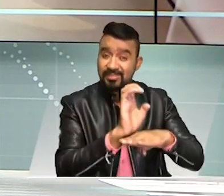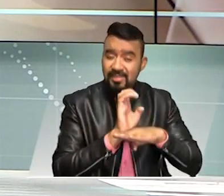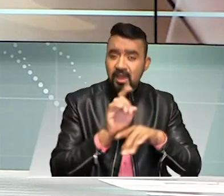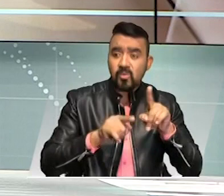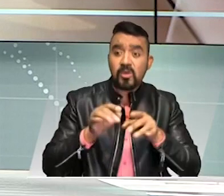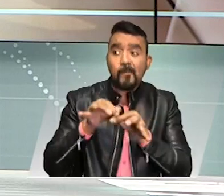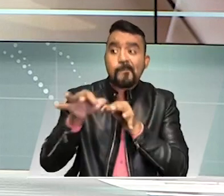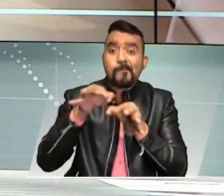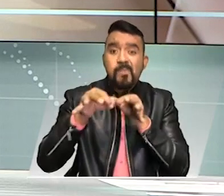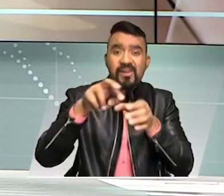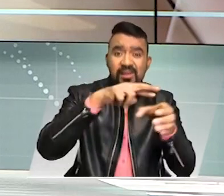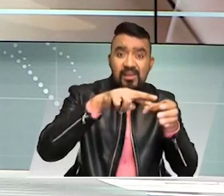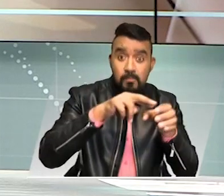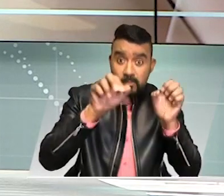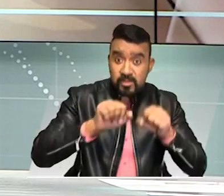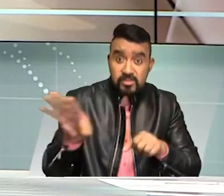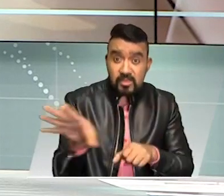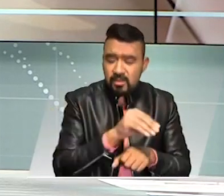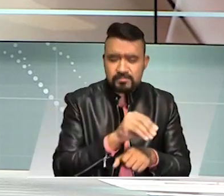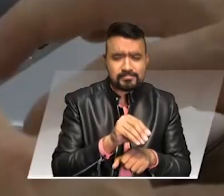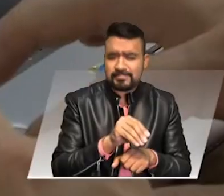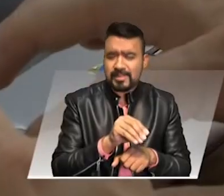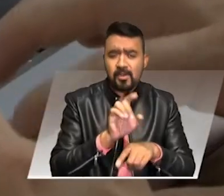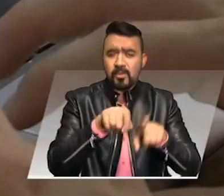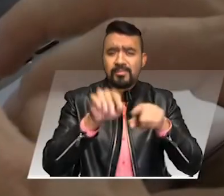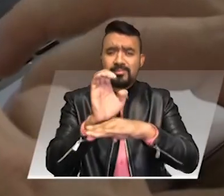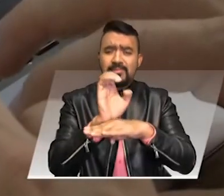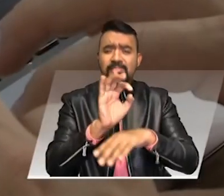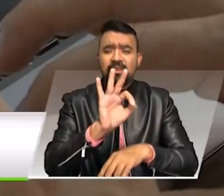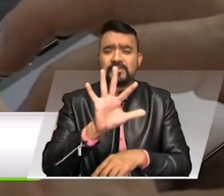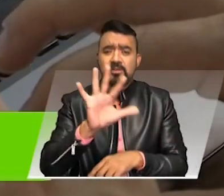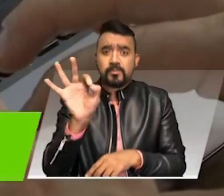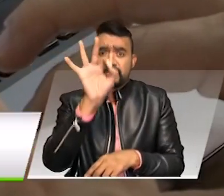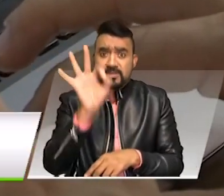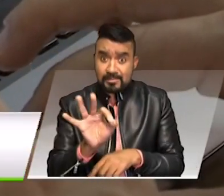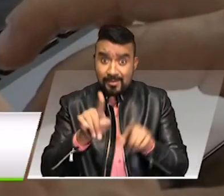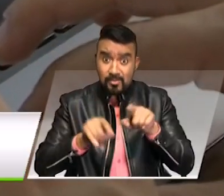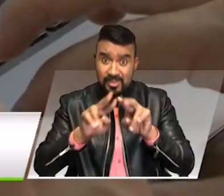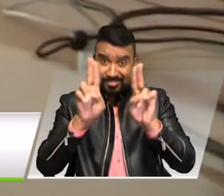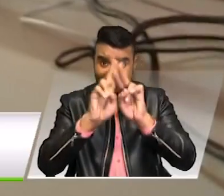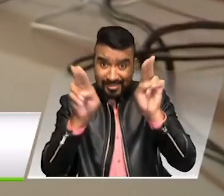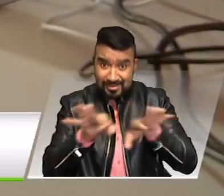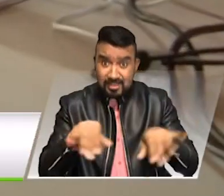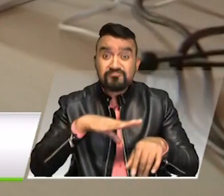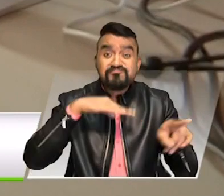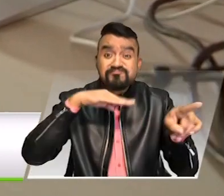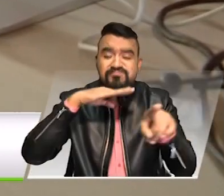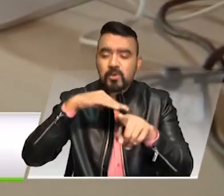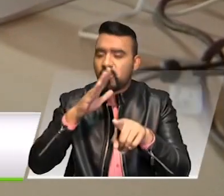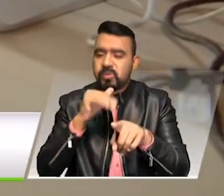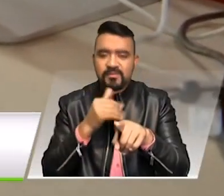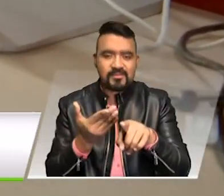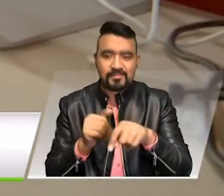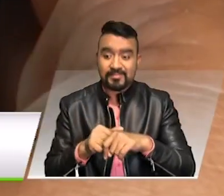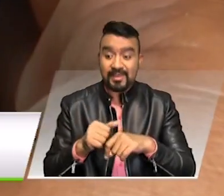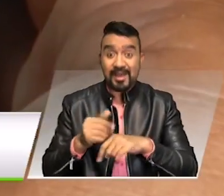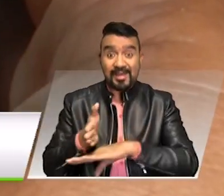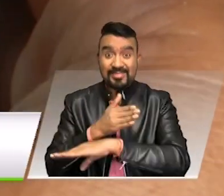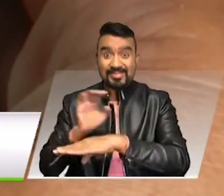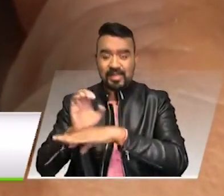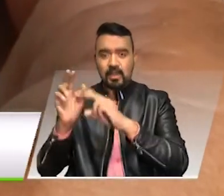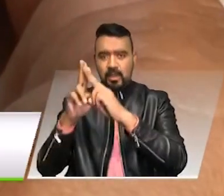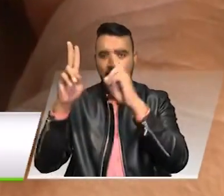subregiones no cuentan con este servicio. De acuerdo con la Cámara de Comercio de Medellín, más del 40% de las empresas